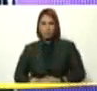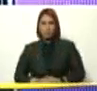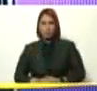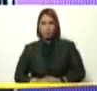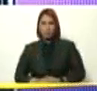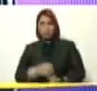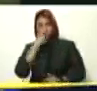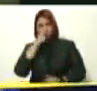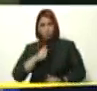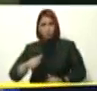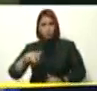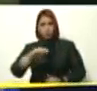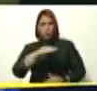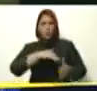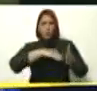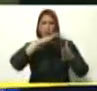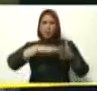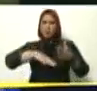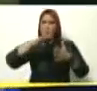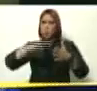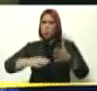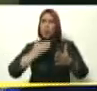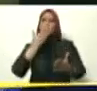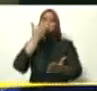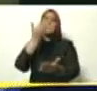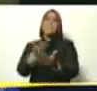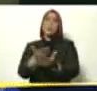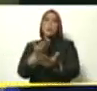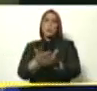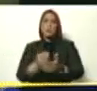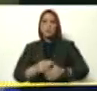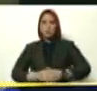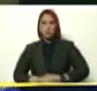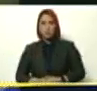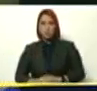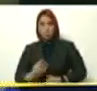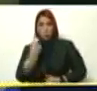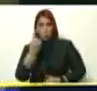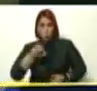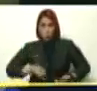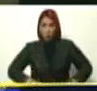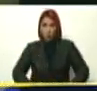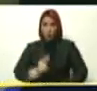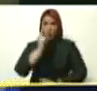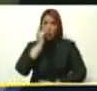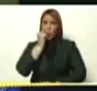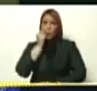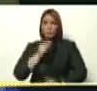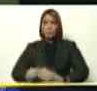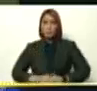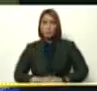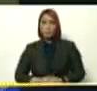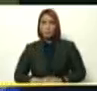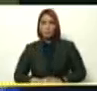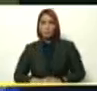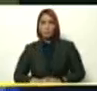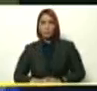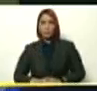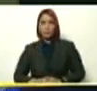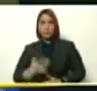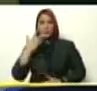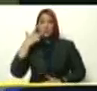que el pueblo de Barcelona estaba proponiendo a uno de sus hijos, el